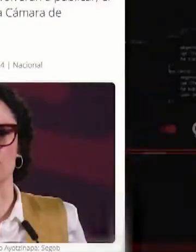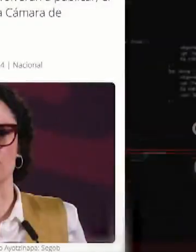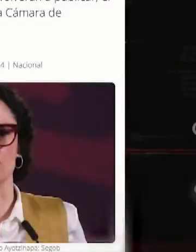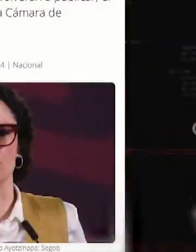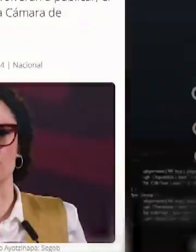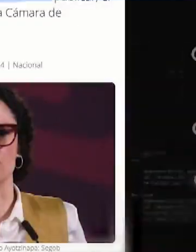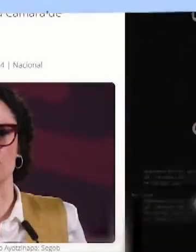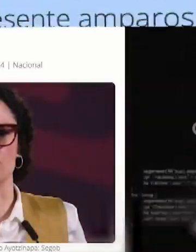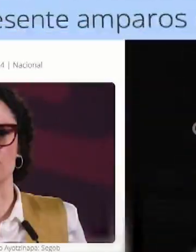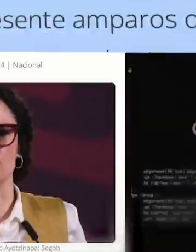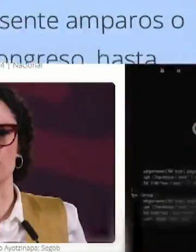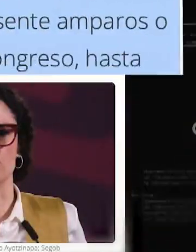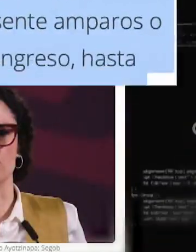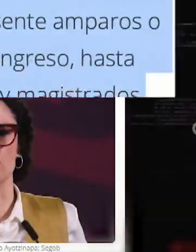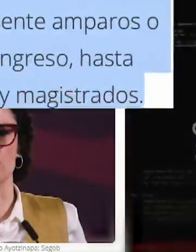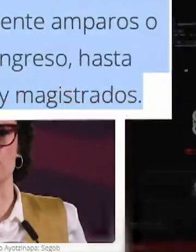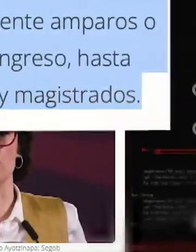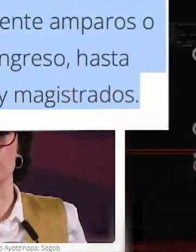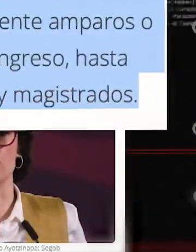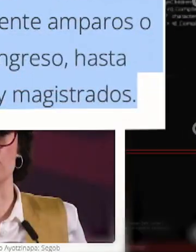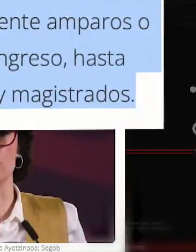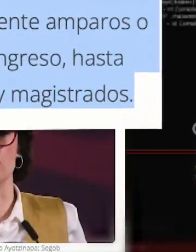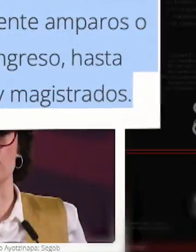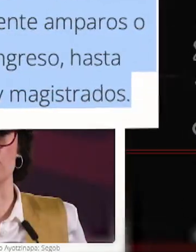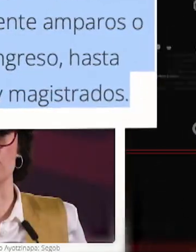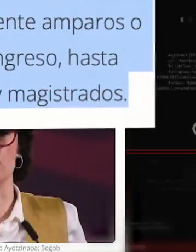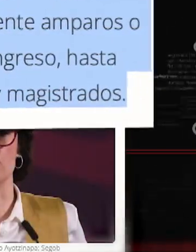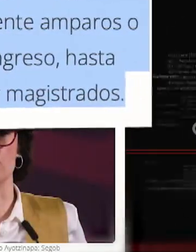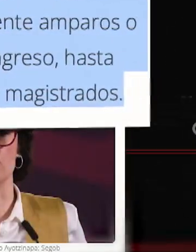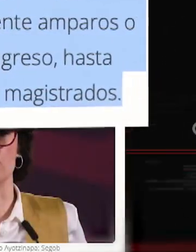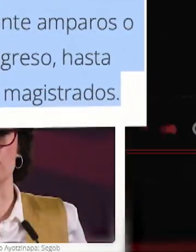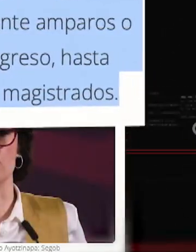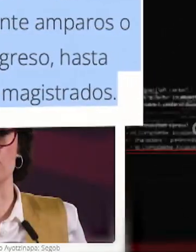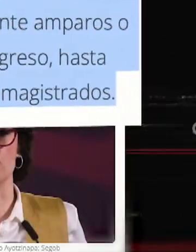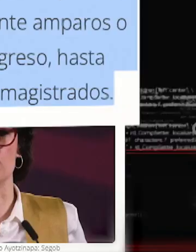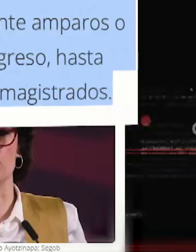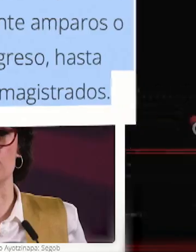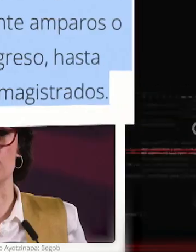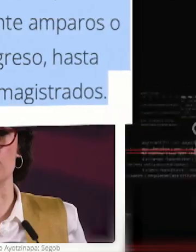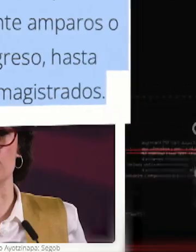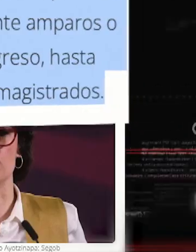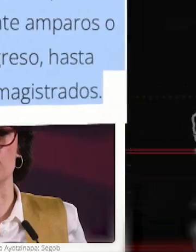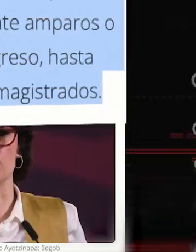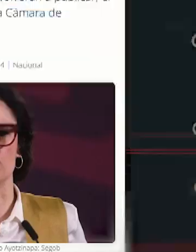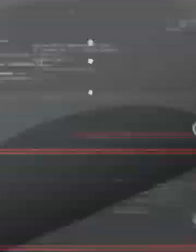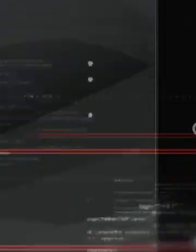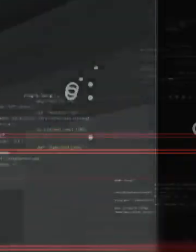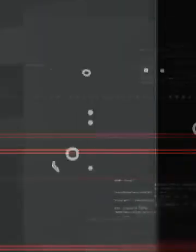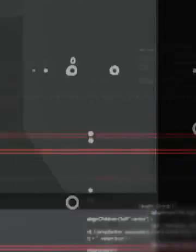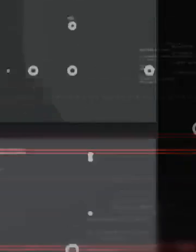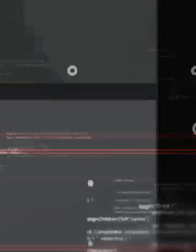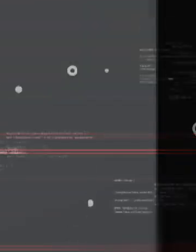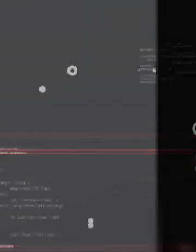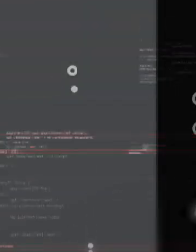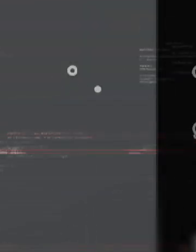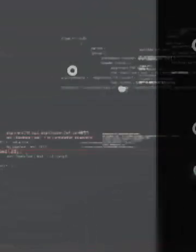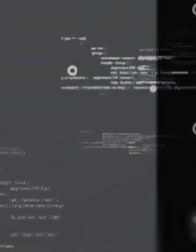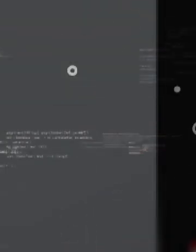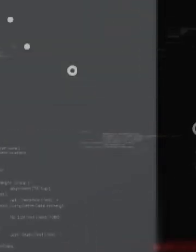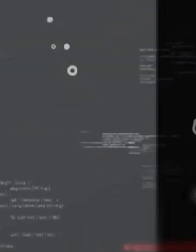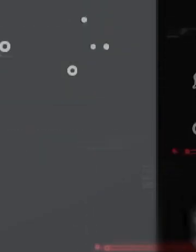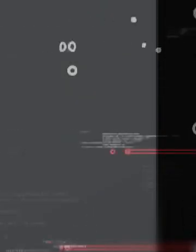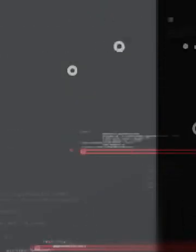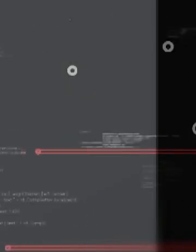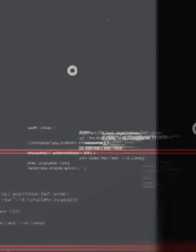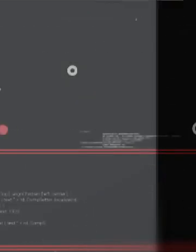y que sean resueltas en un juicio de amparo tengan efectos generales. El juicio de amparo es un medio de control